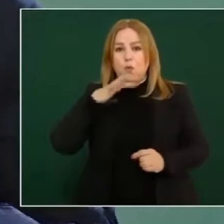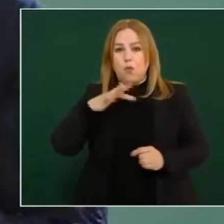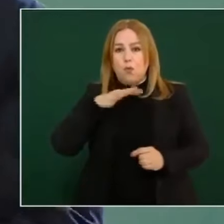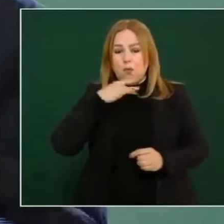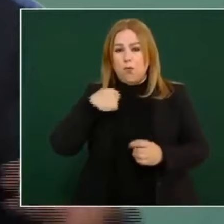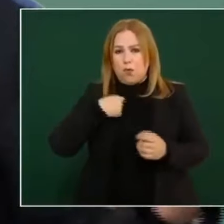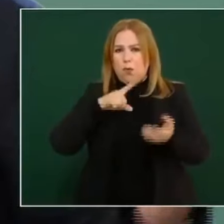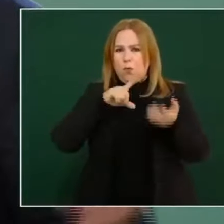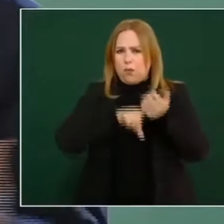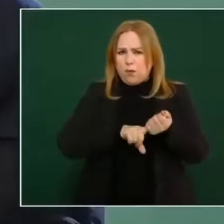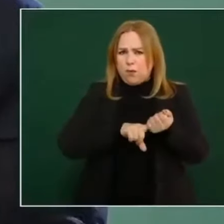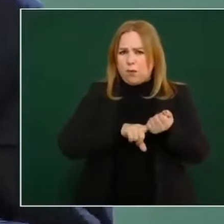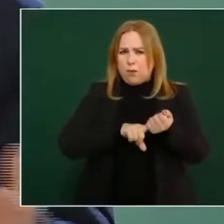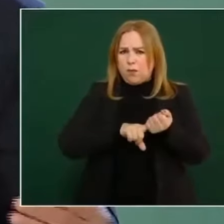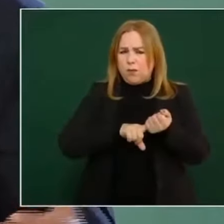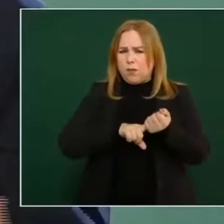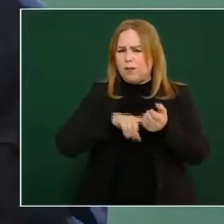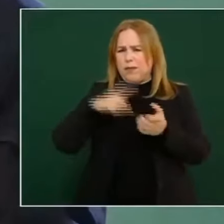Ya me hubiesen